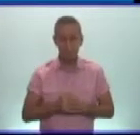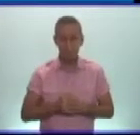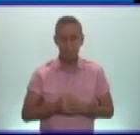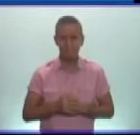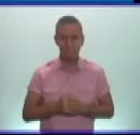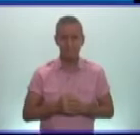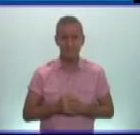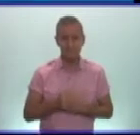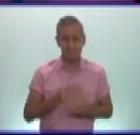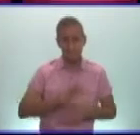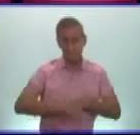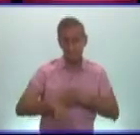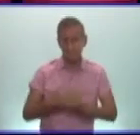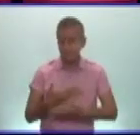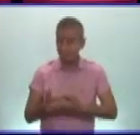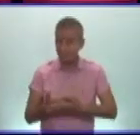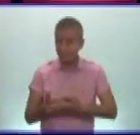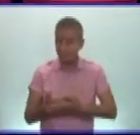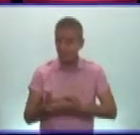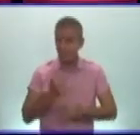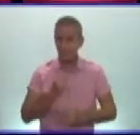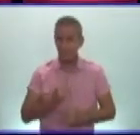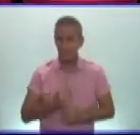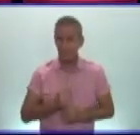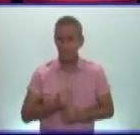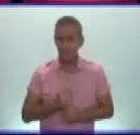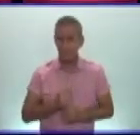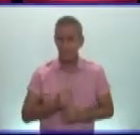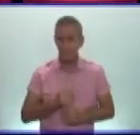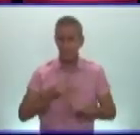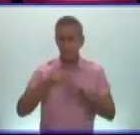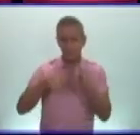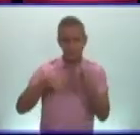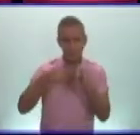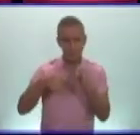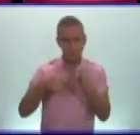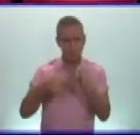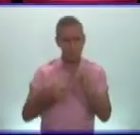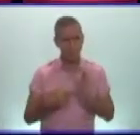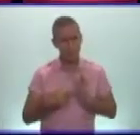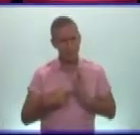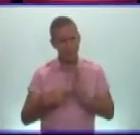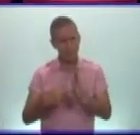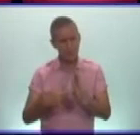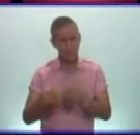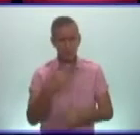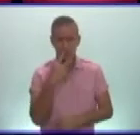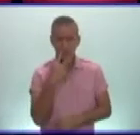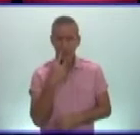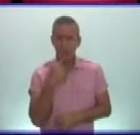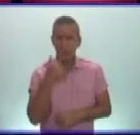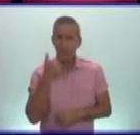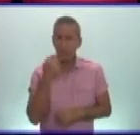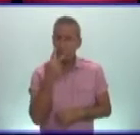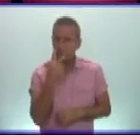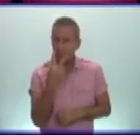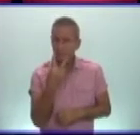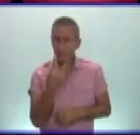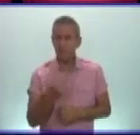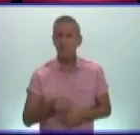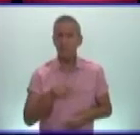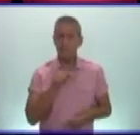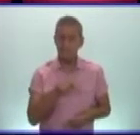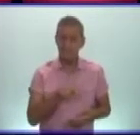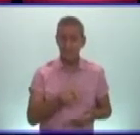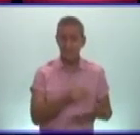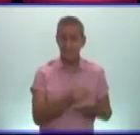a pasar ahora a un video que yo les propongo. Fíjense que vamos a esta carta que nosotros le